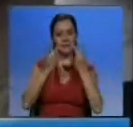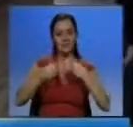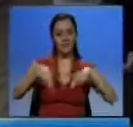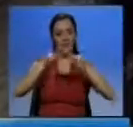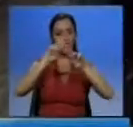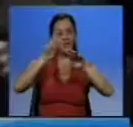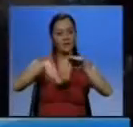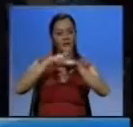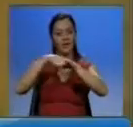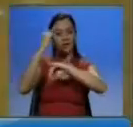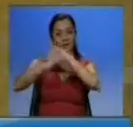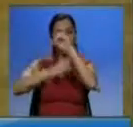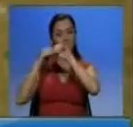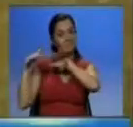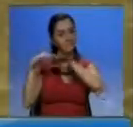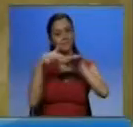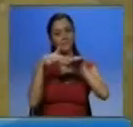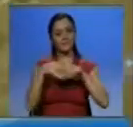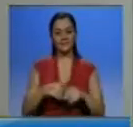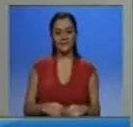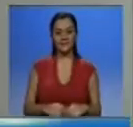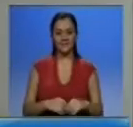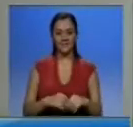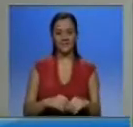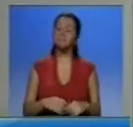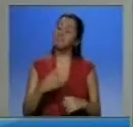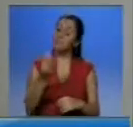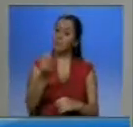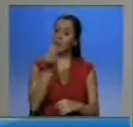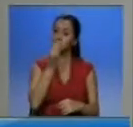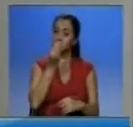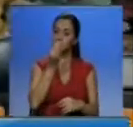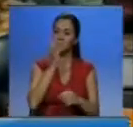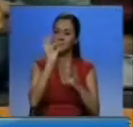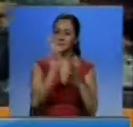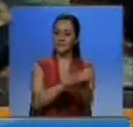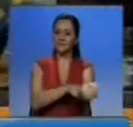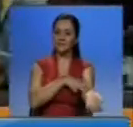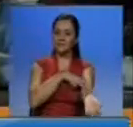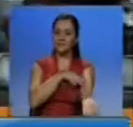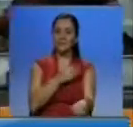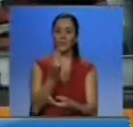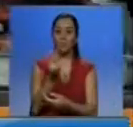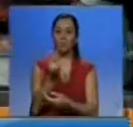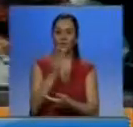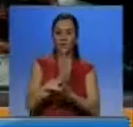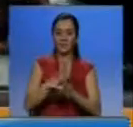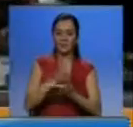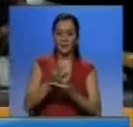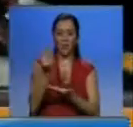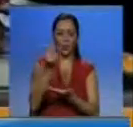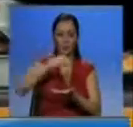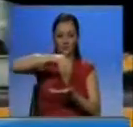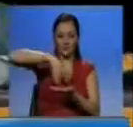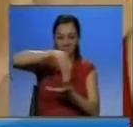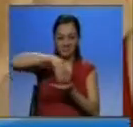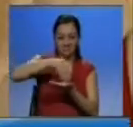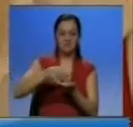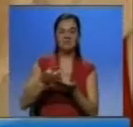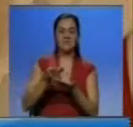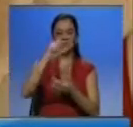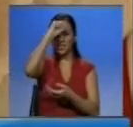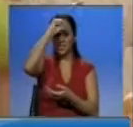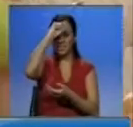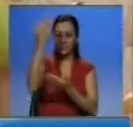nacionales y extranjeros. Y ni qué decir de su comida típica, el motepillo, el mote sucio, las cascaritas,